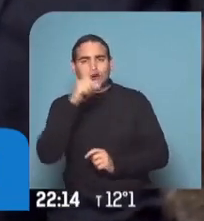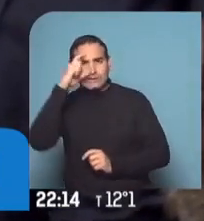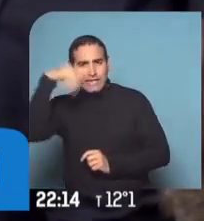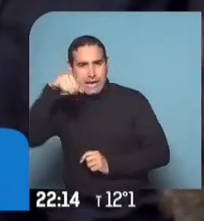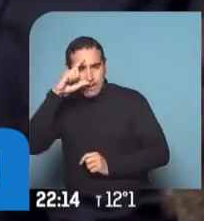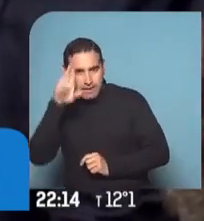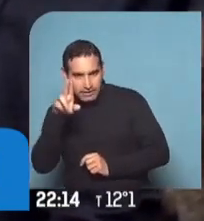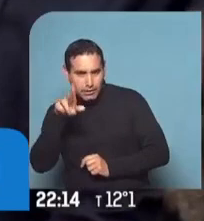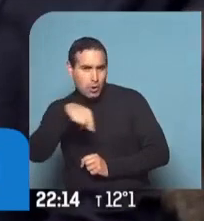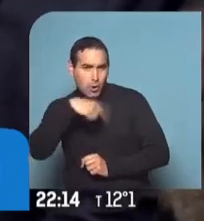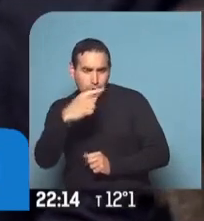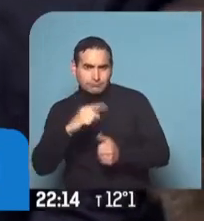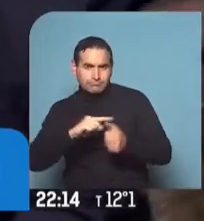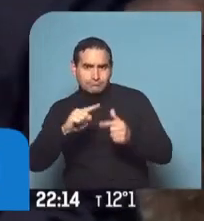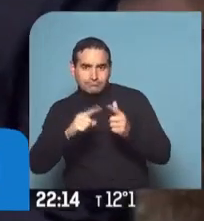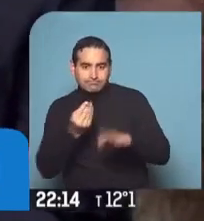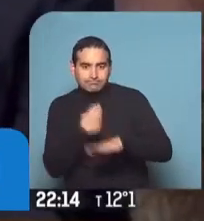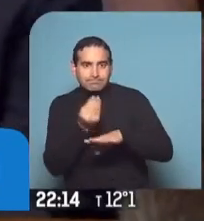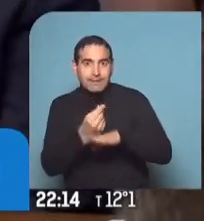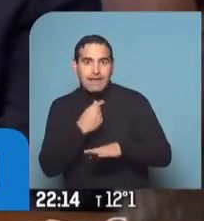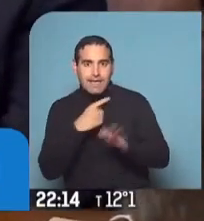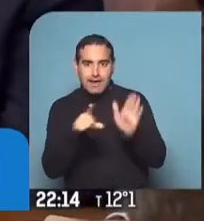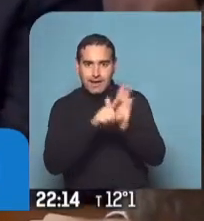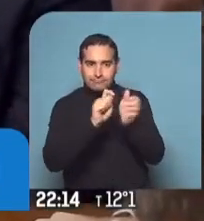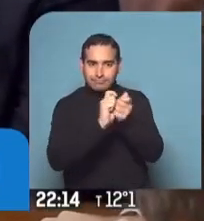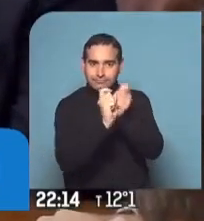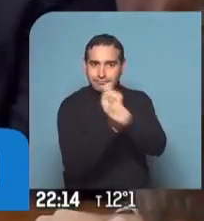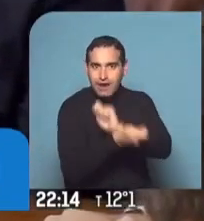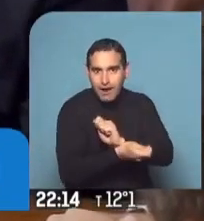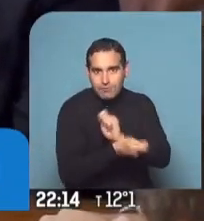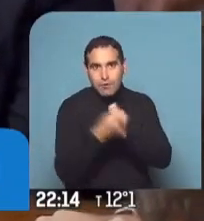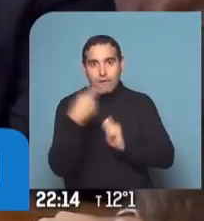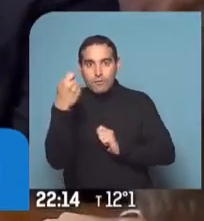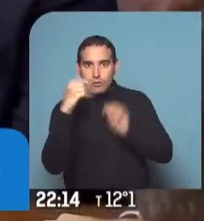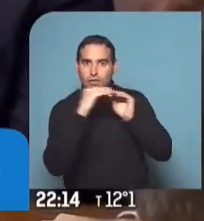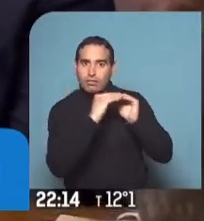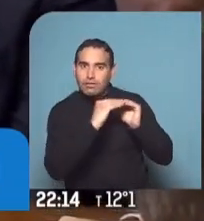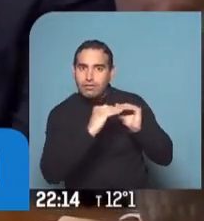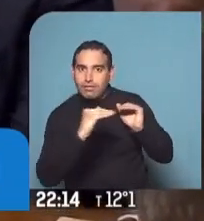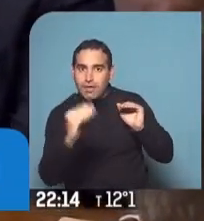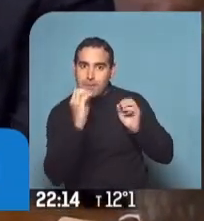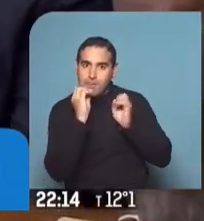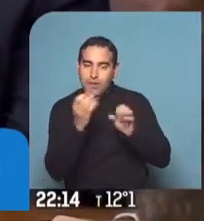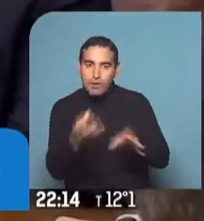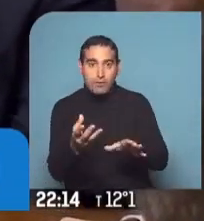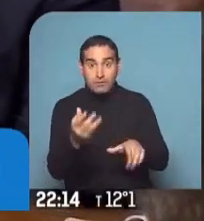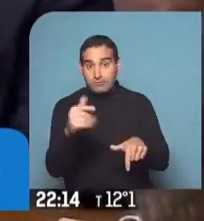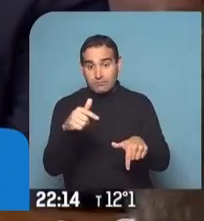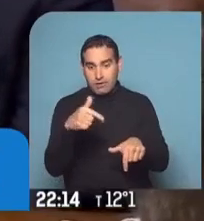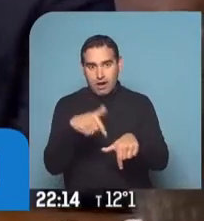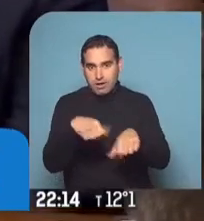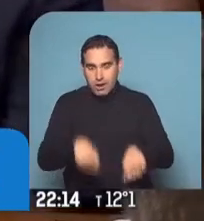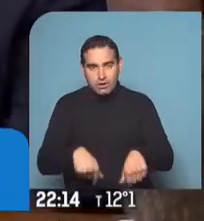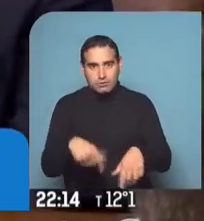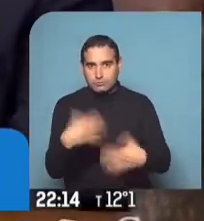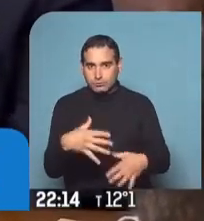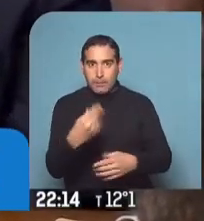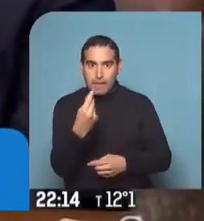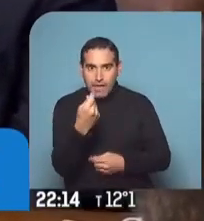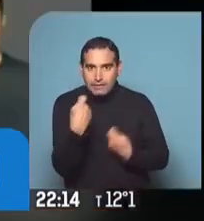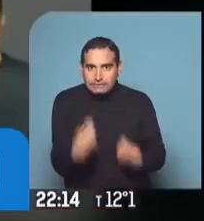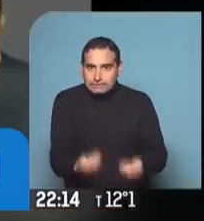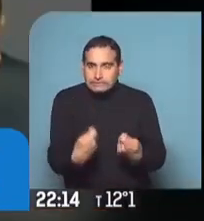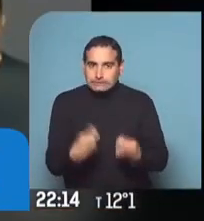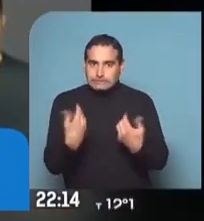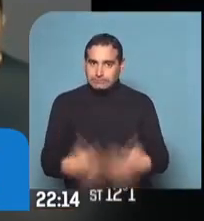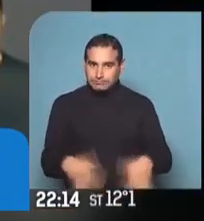intentó Fernando Henrique, en el sentido de hacer más sostenible un sistema previsional que es muy cuyo peso económico es muy